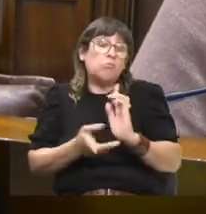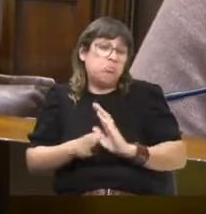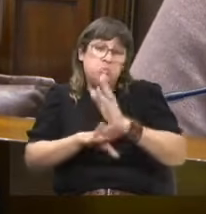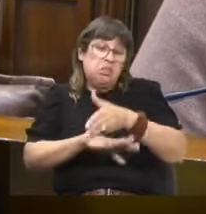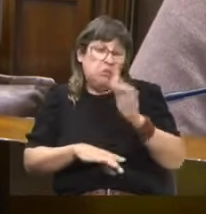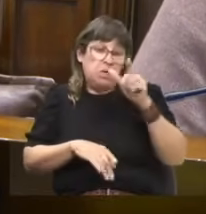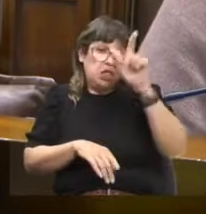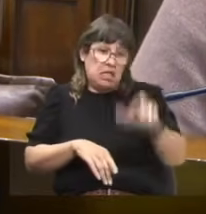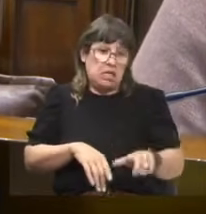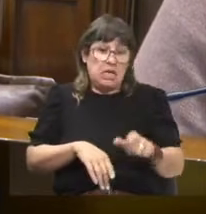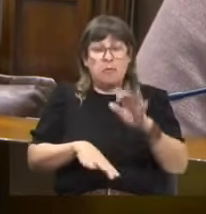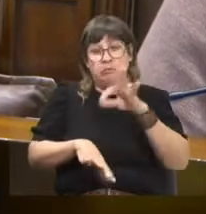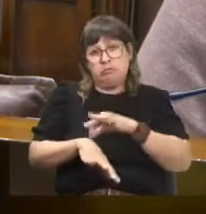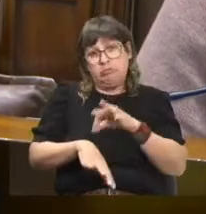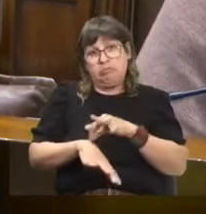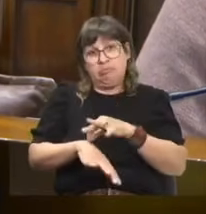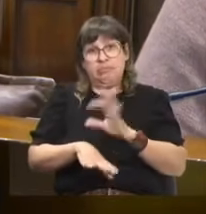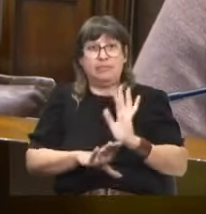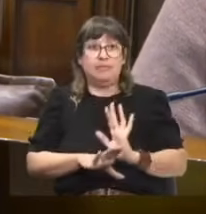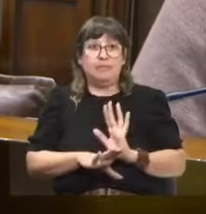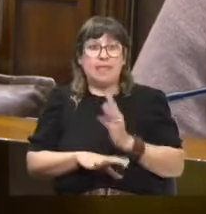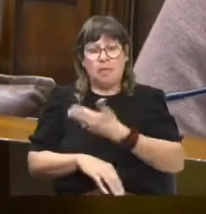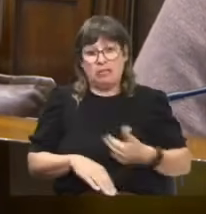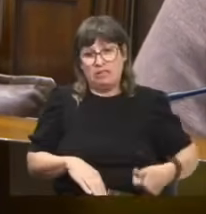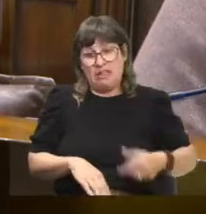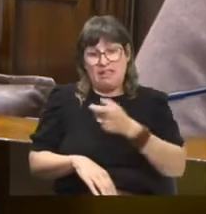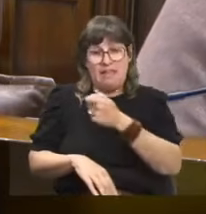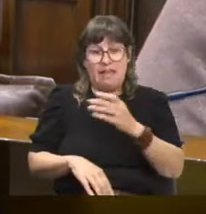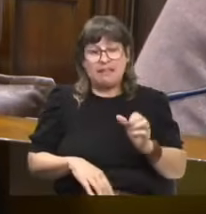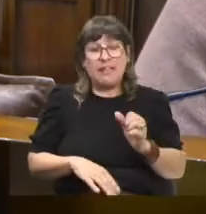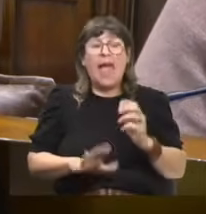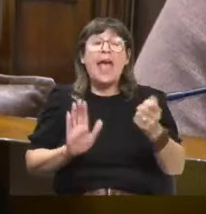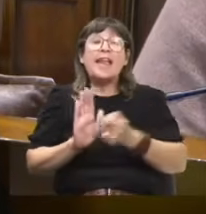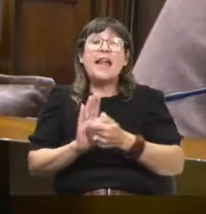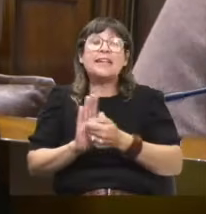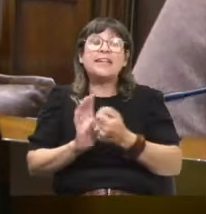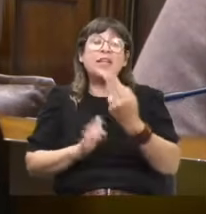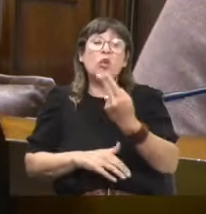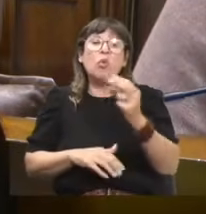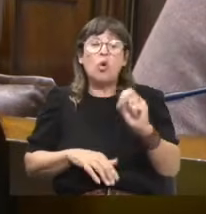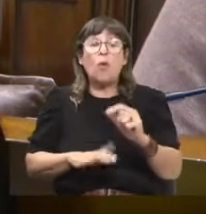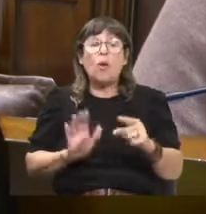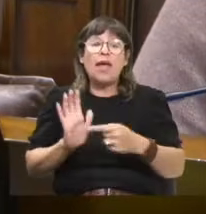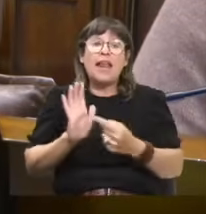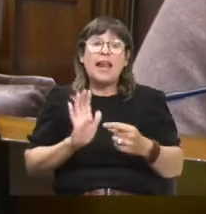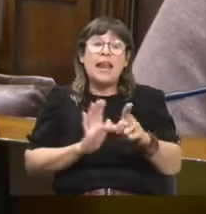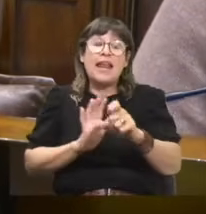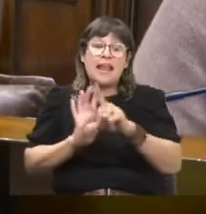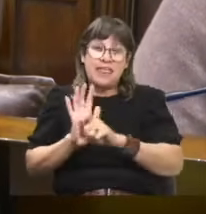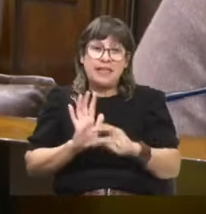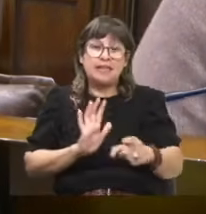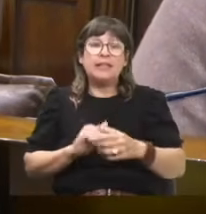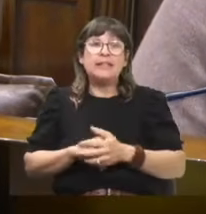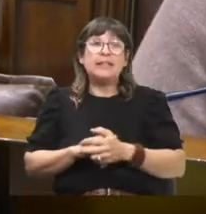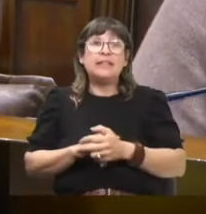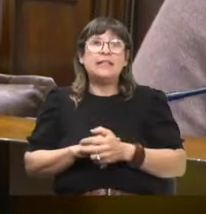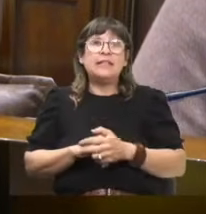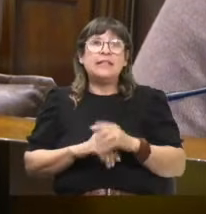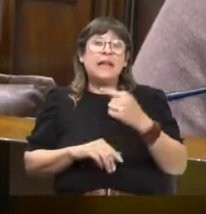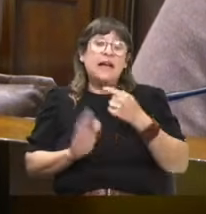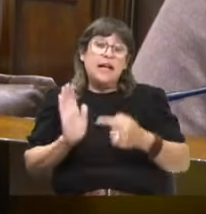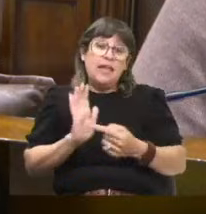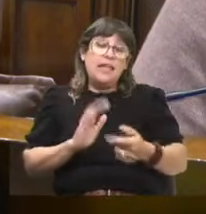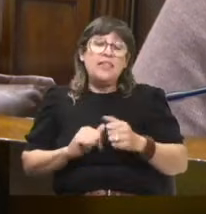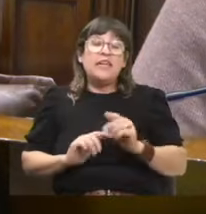intervención del doctor Danza. El artículo 20 de la ley referida, por su parte, establece que los